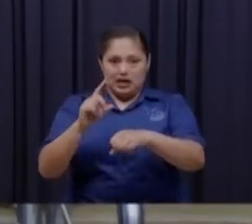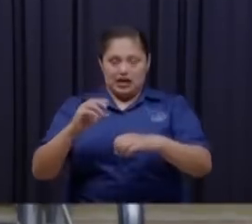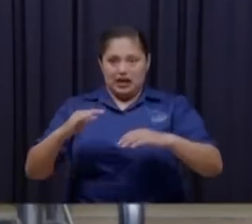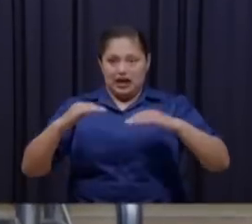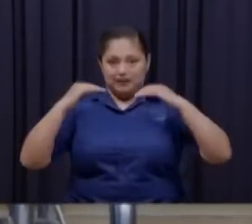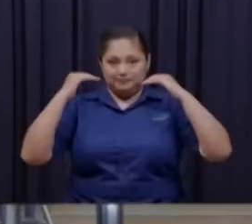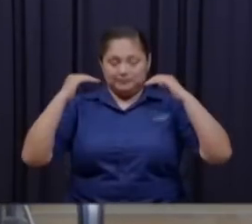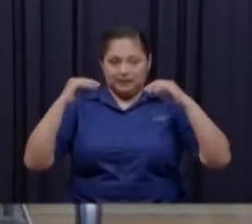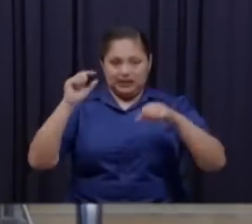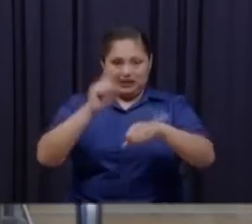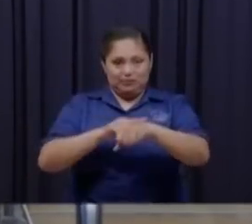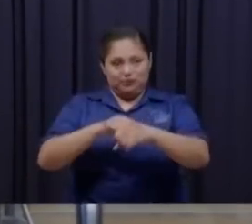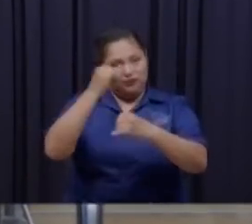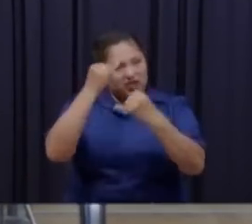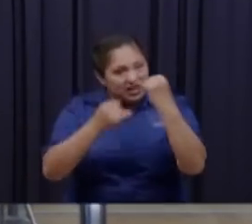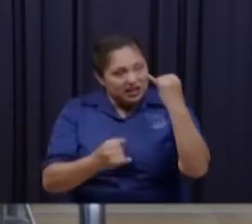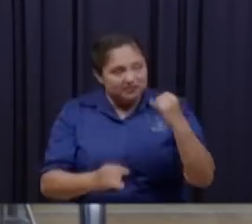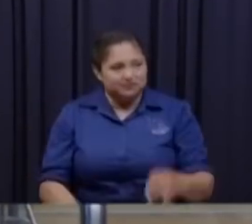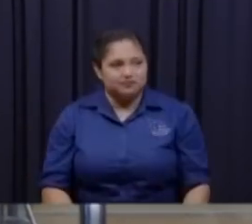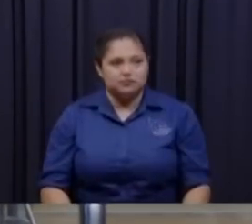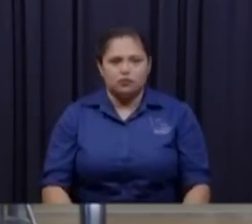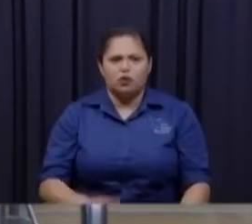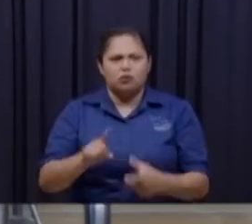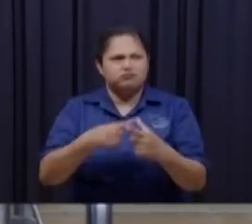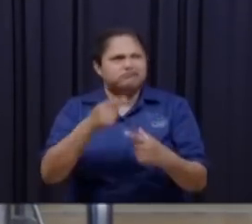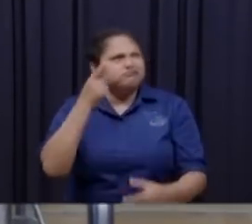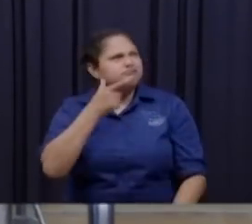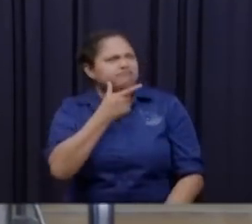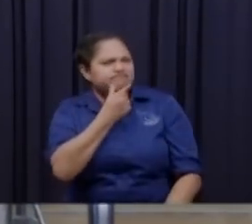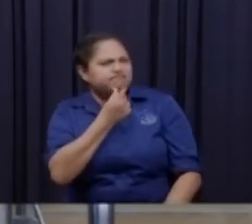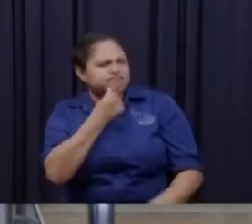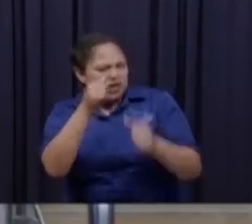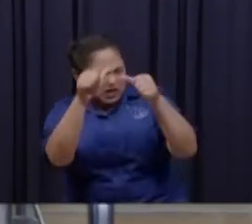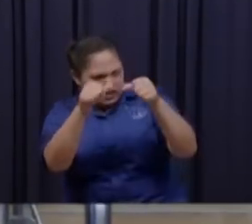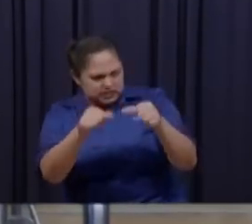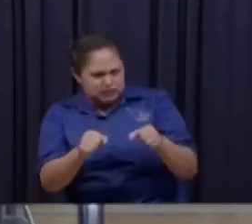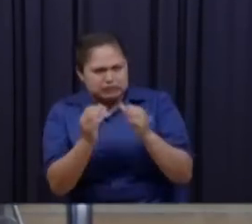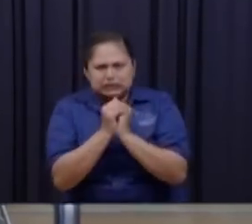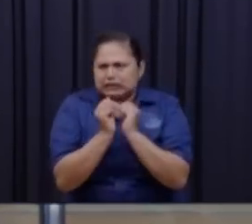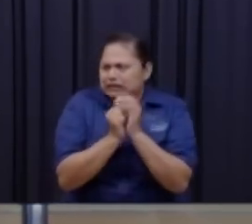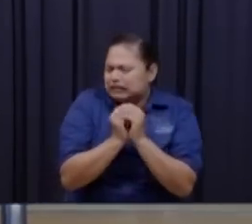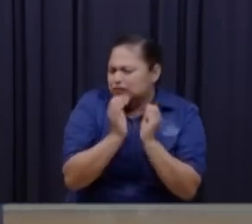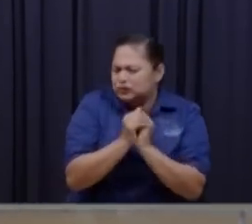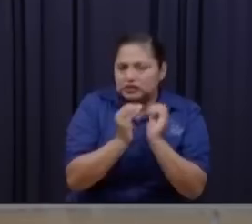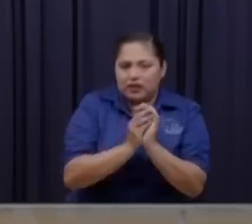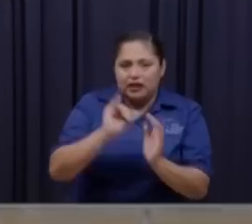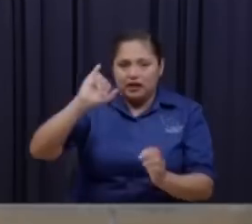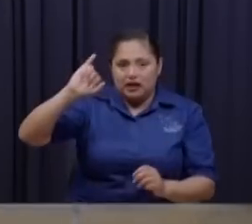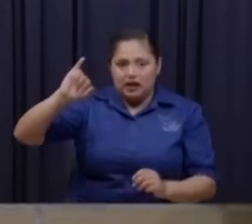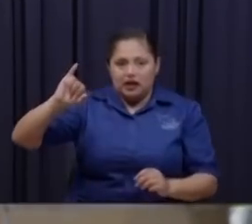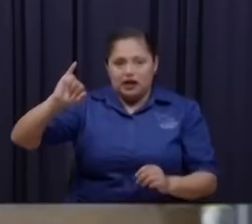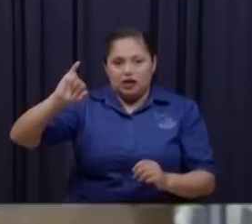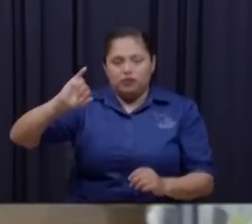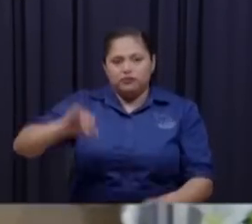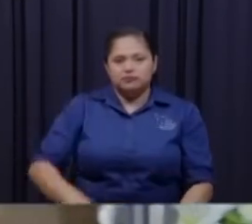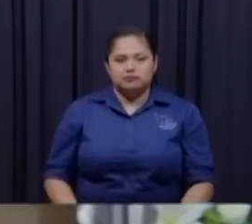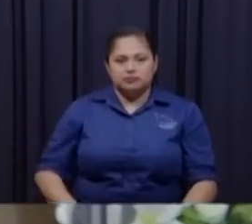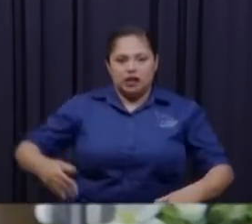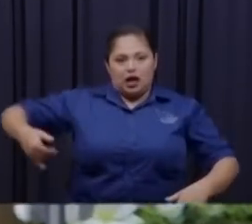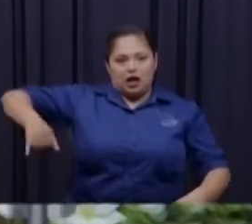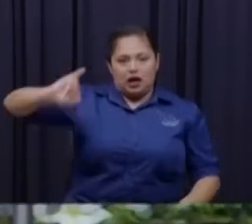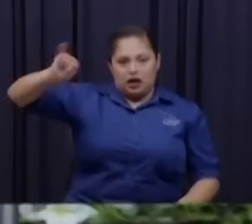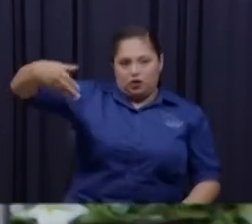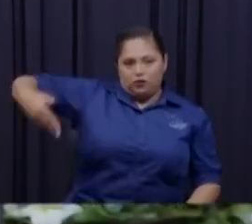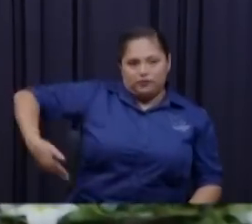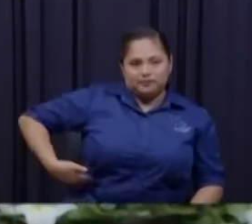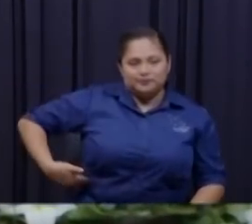angustia de Jacob. Pero cuando nosotros analizamos esa angustia de Jacob, en alguno de los versículos, sobre todo en el libro de Mateo